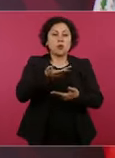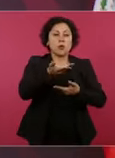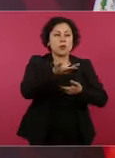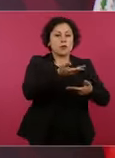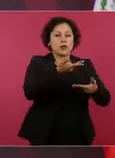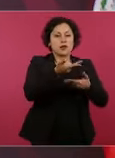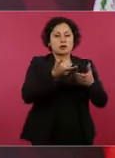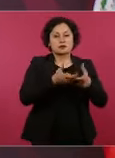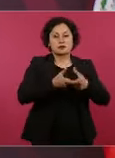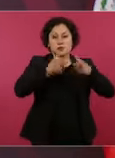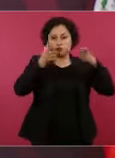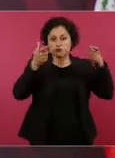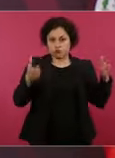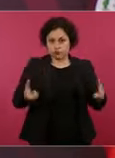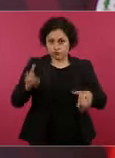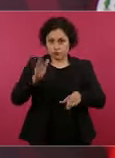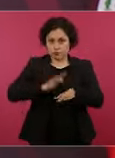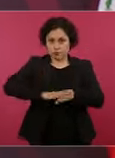ya